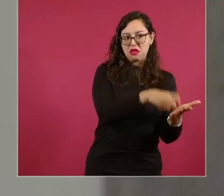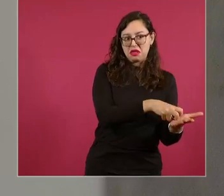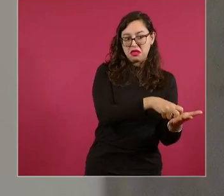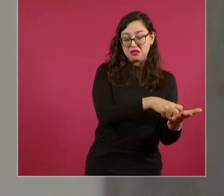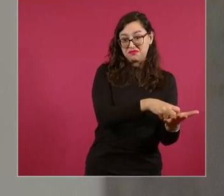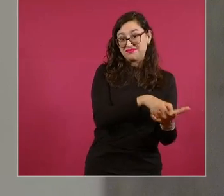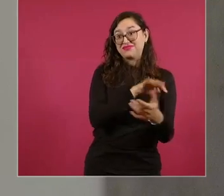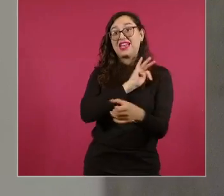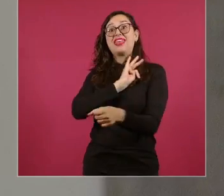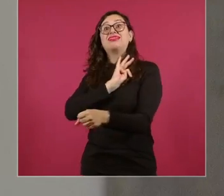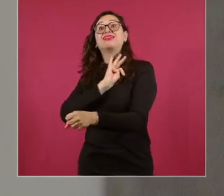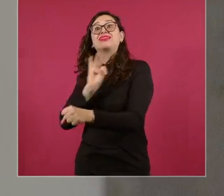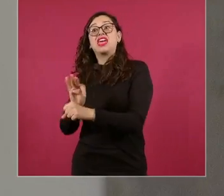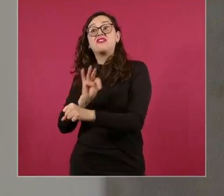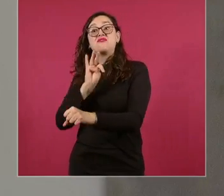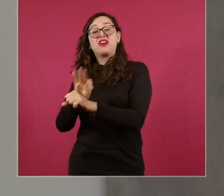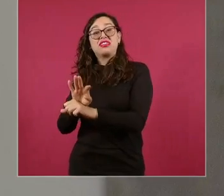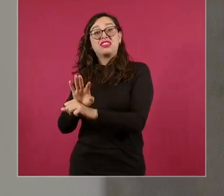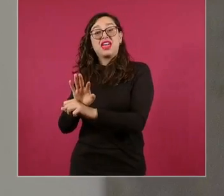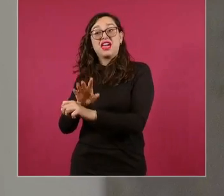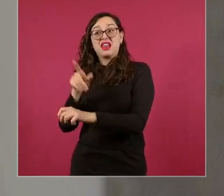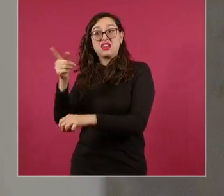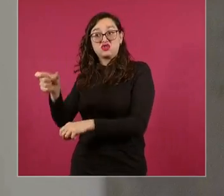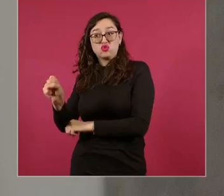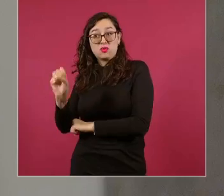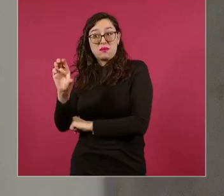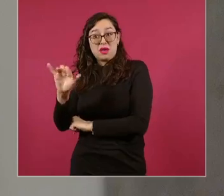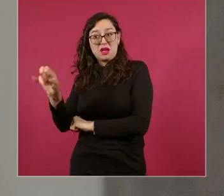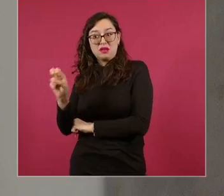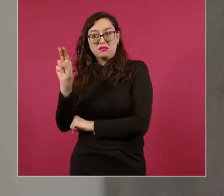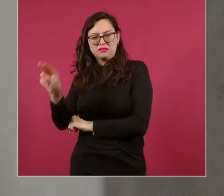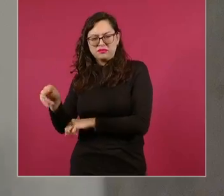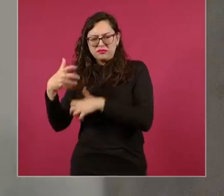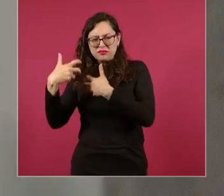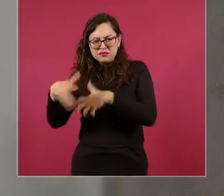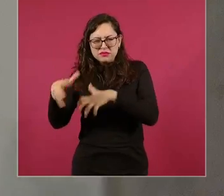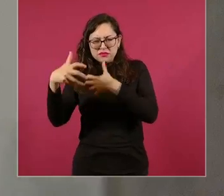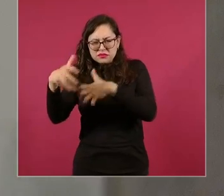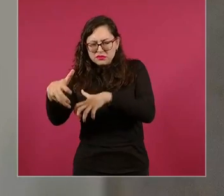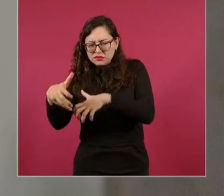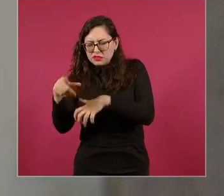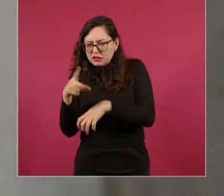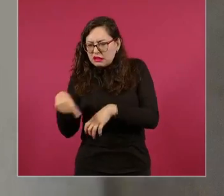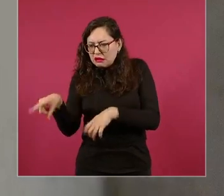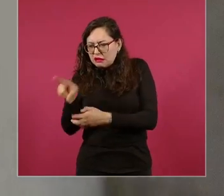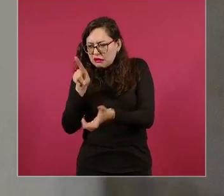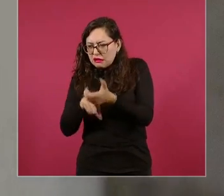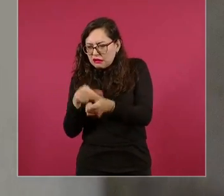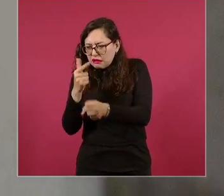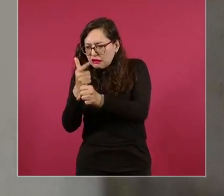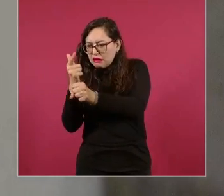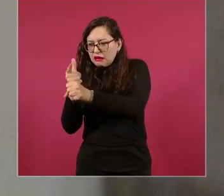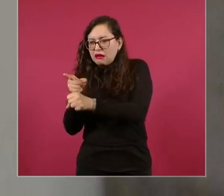resultado ser familiares de algunos jueces o